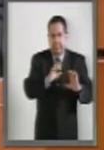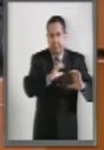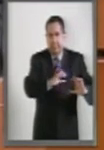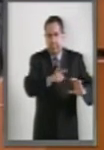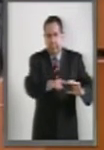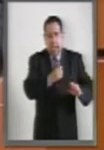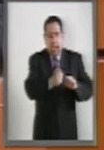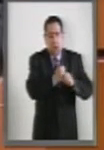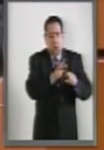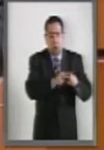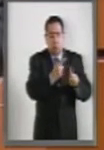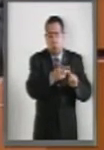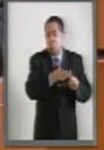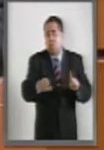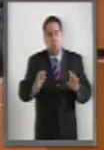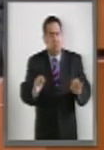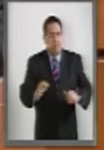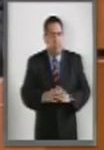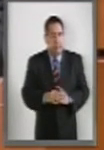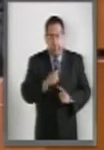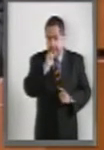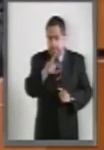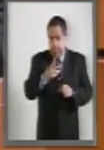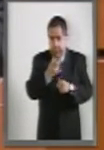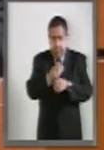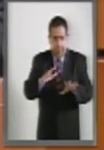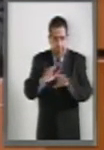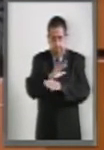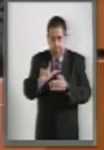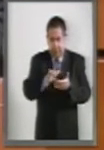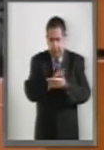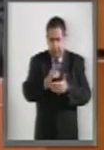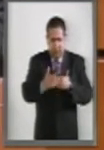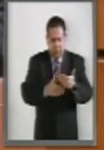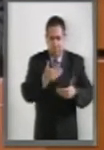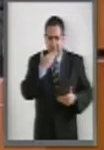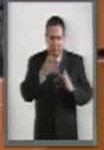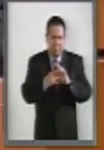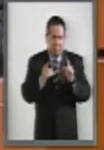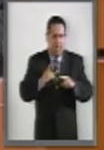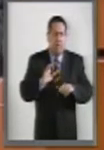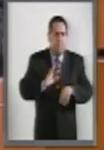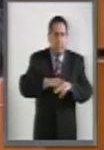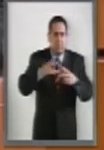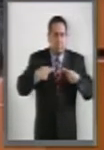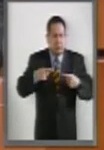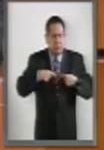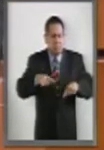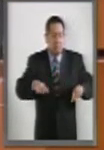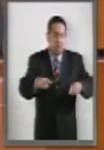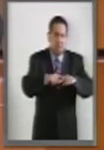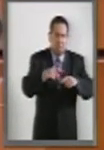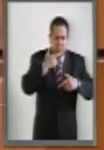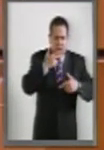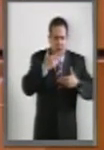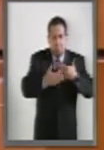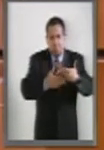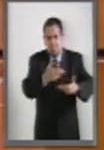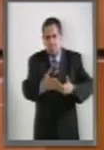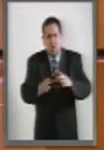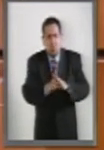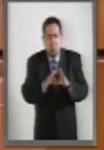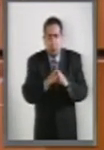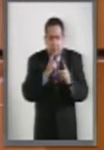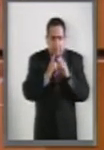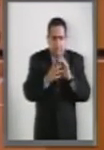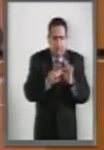desde el 2001. Además, la reforma financiera facilitó el acceso de más personas a mejores créditos